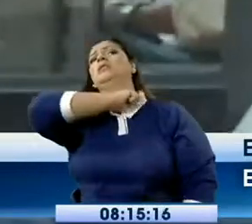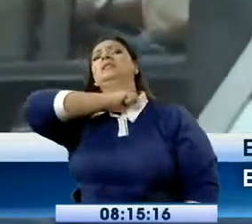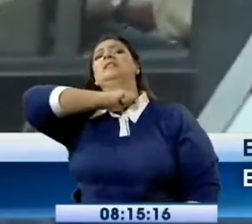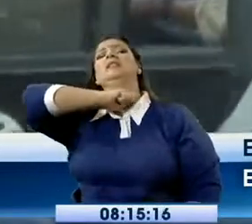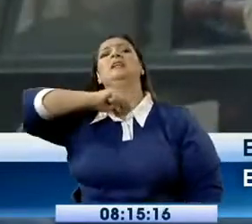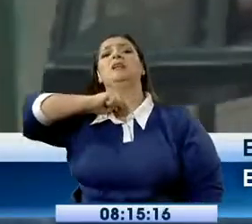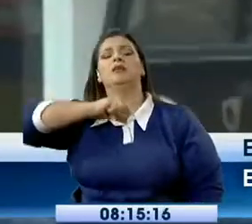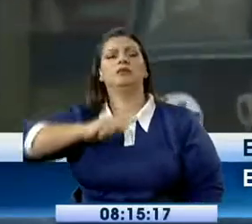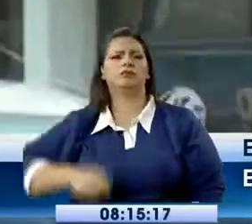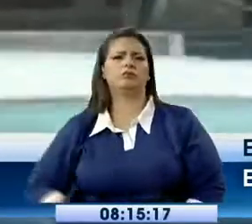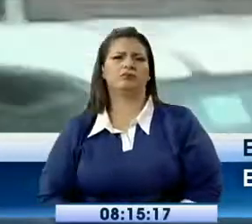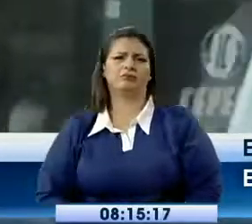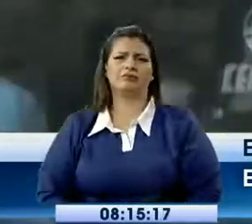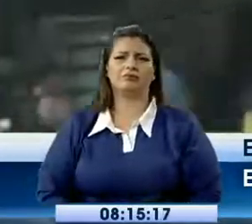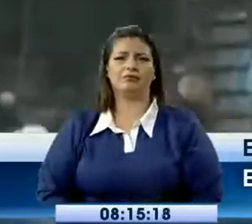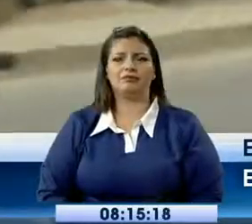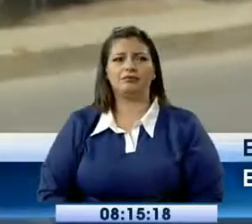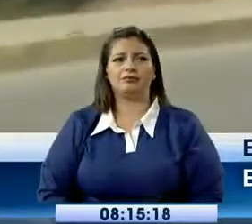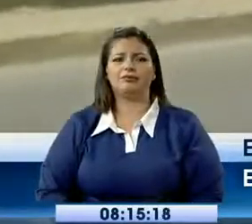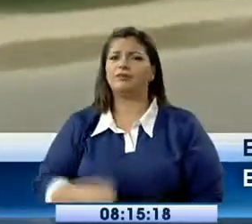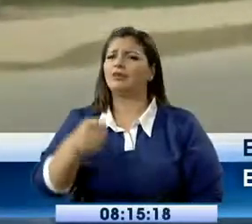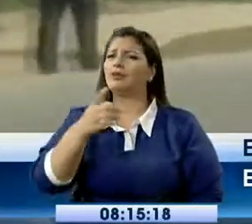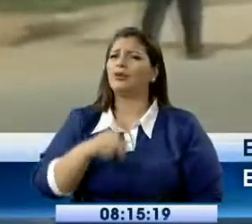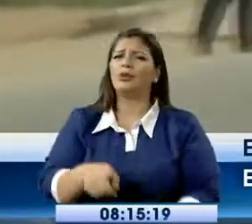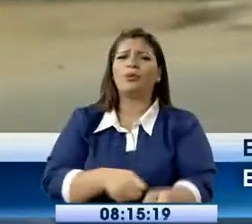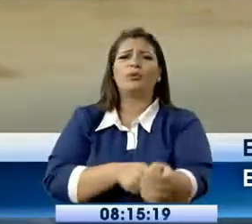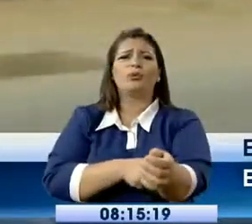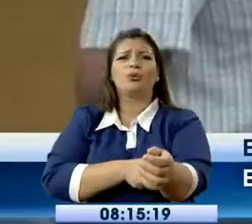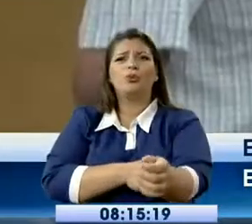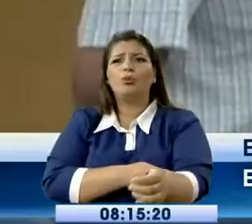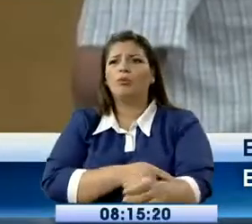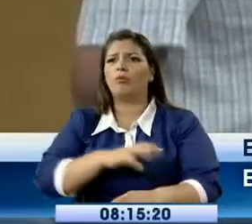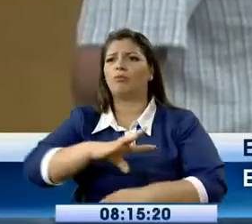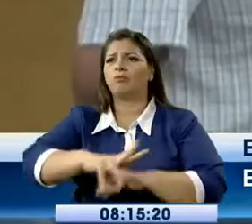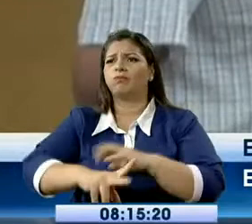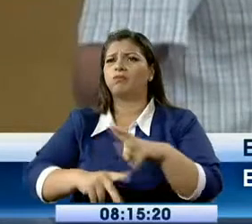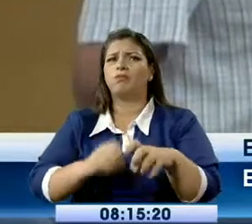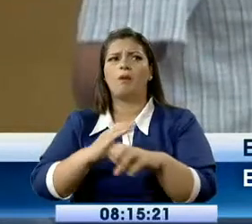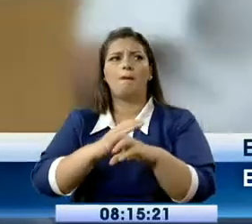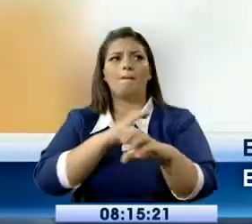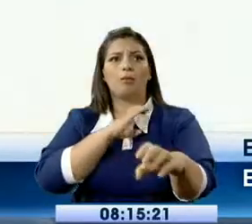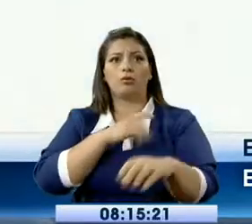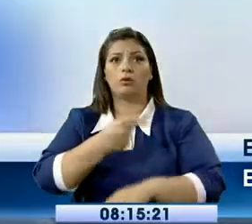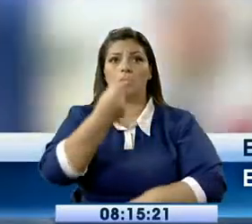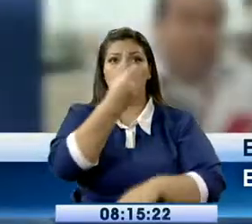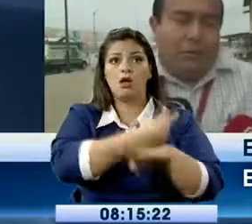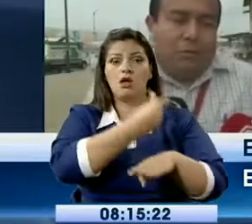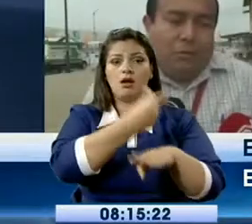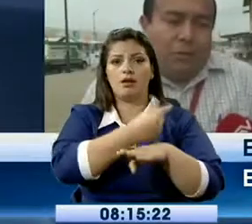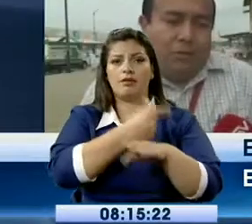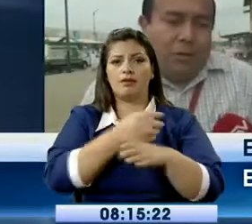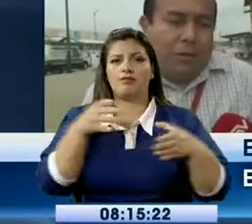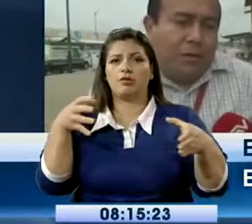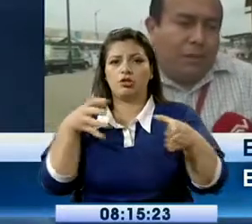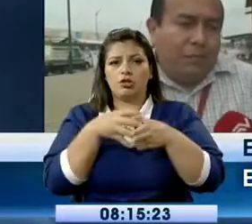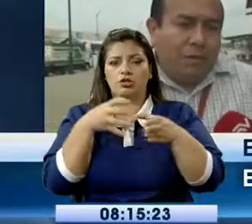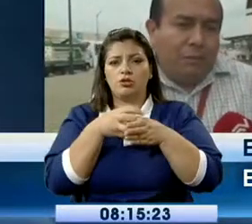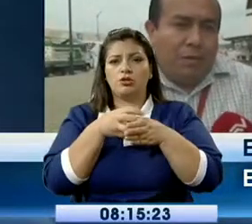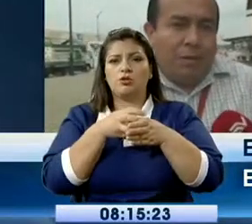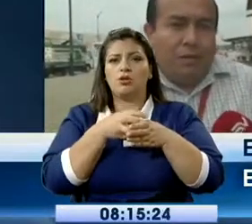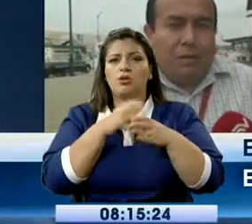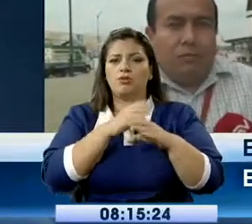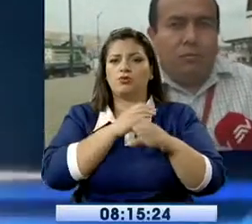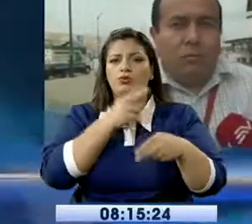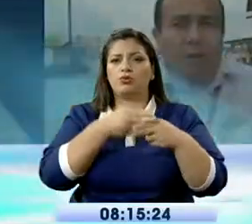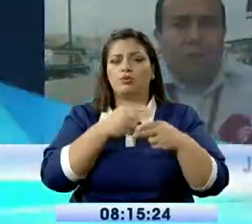Los robos en las unidades de transporte urbano son constantes, asegura el gerente de la cooperativa Santa Rita. Del producto de los cuales hay